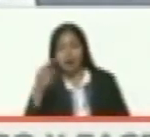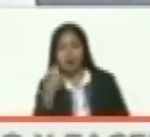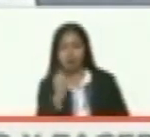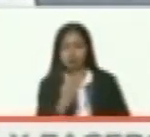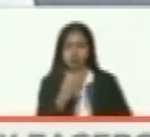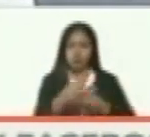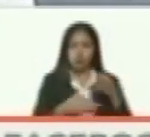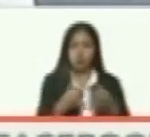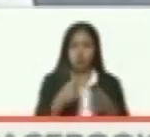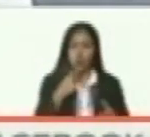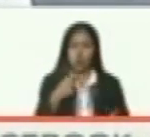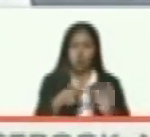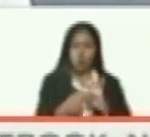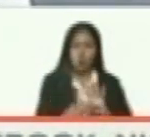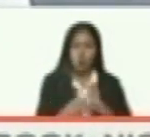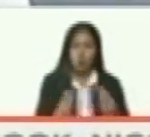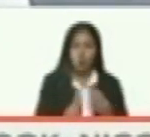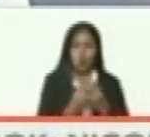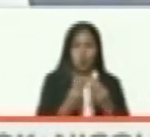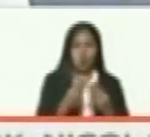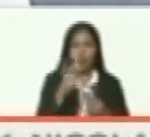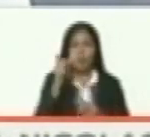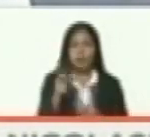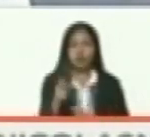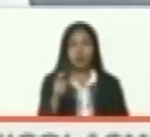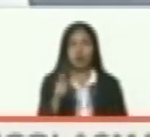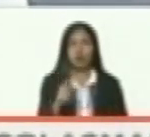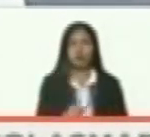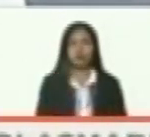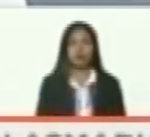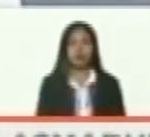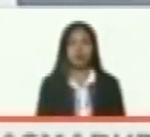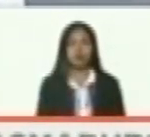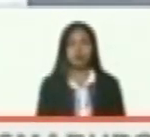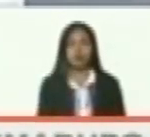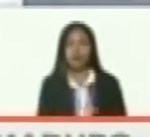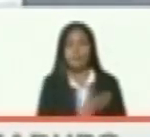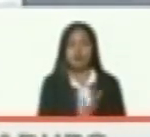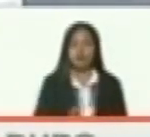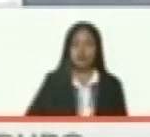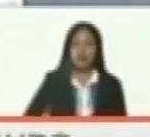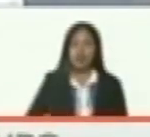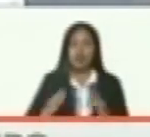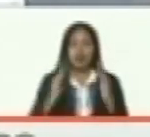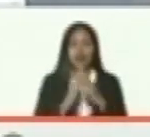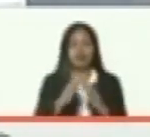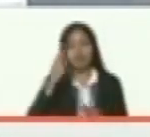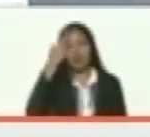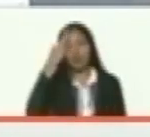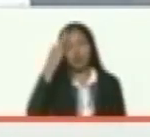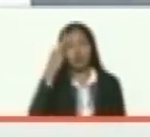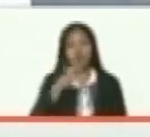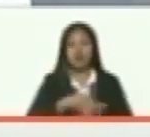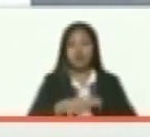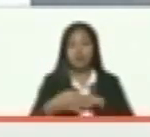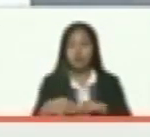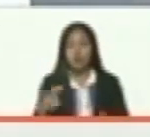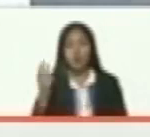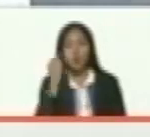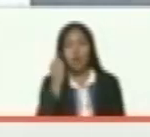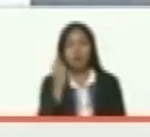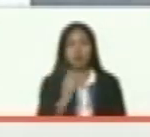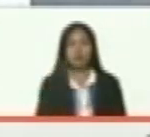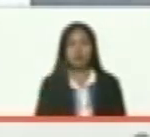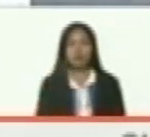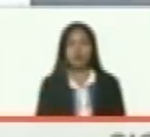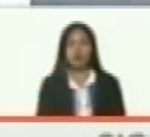está precisamente con Subdelina de Ordaz, presidenta de la Casa Municipal de la Mujer,